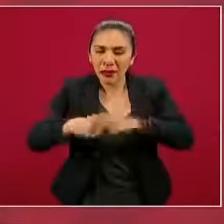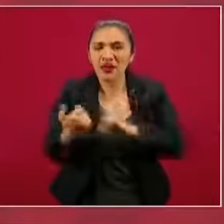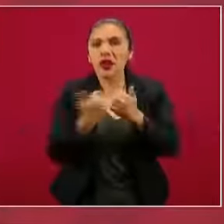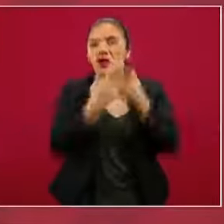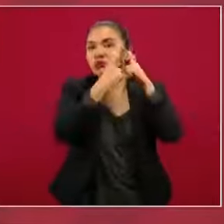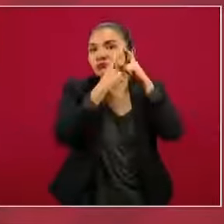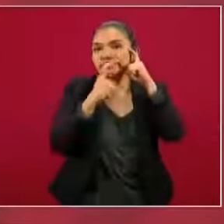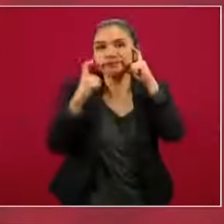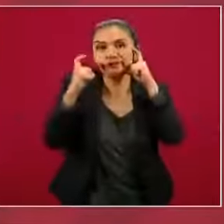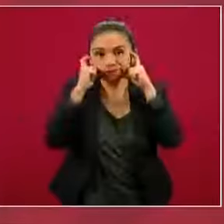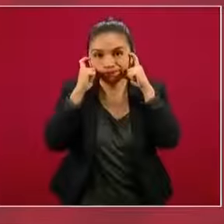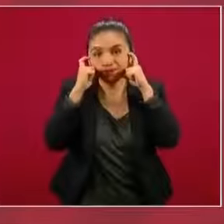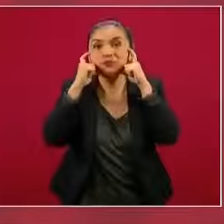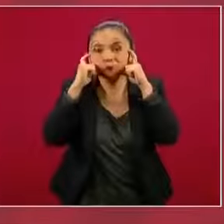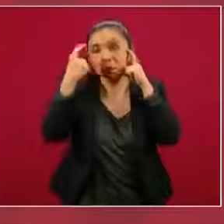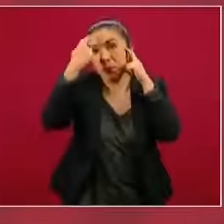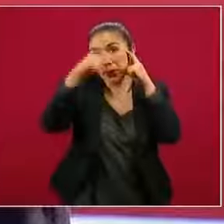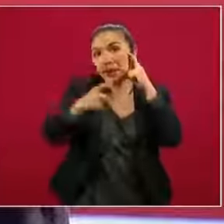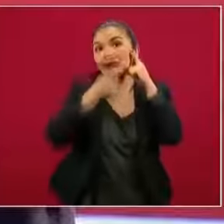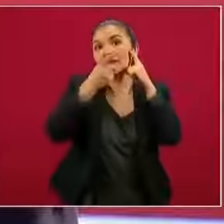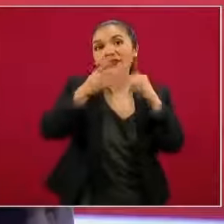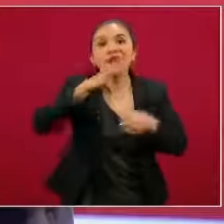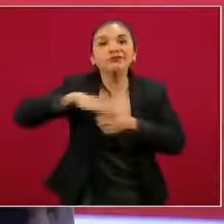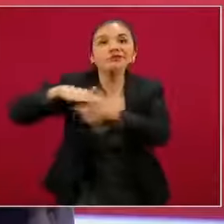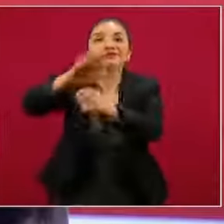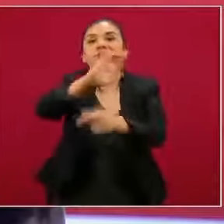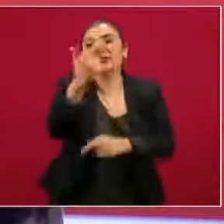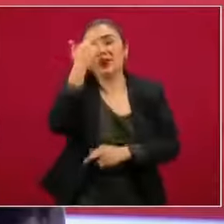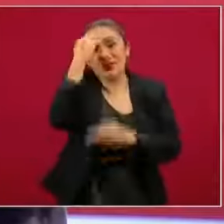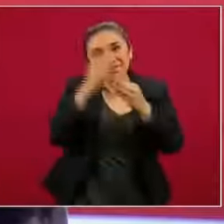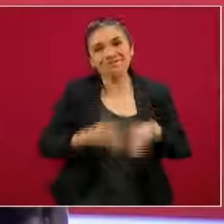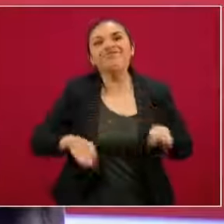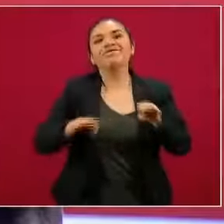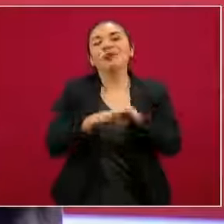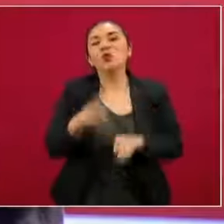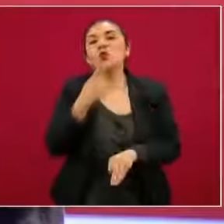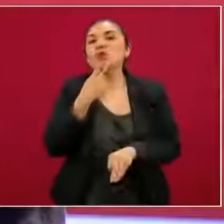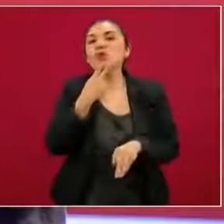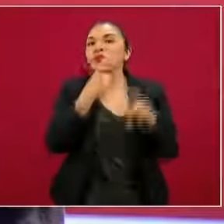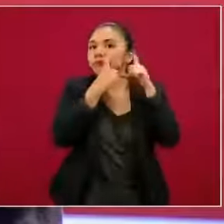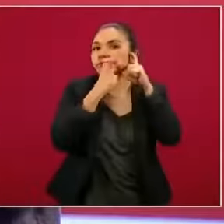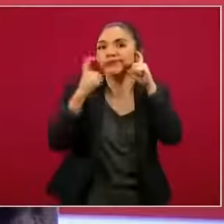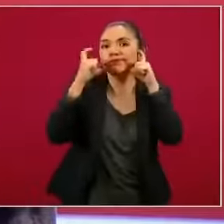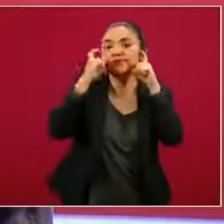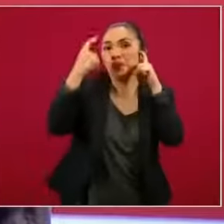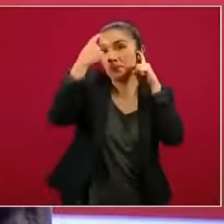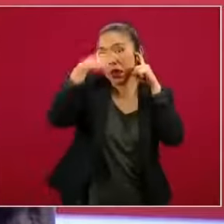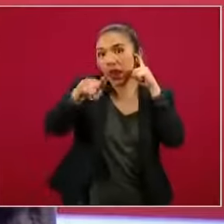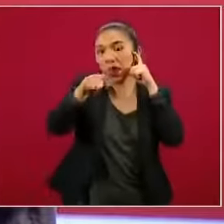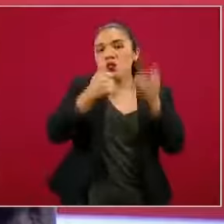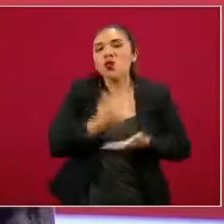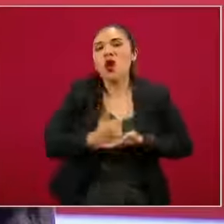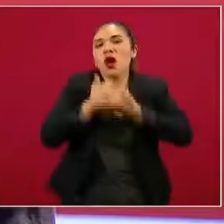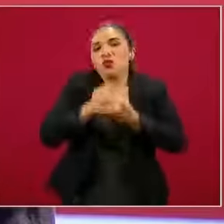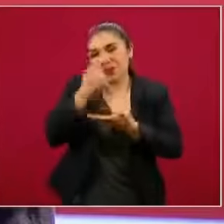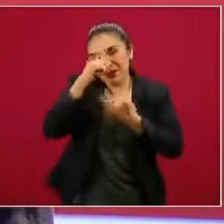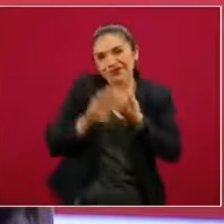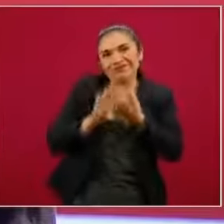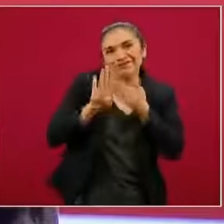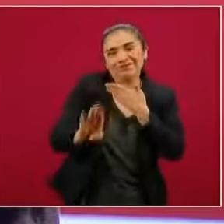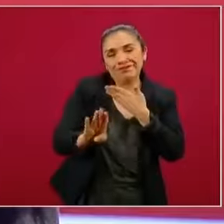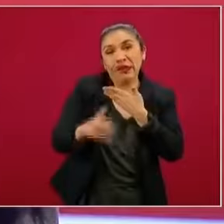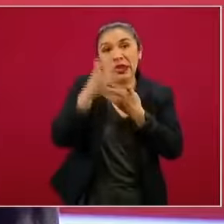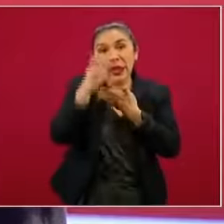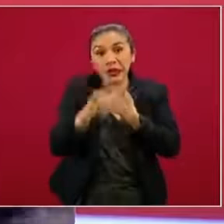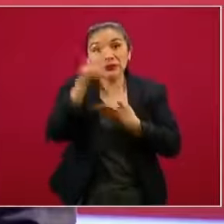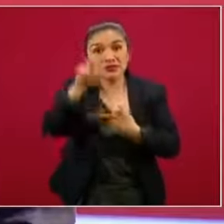cubrebocas puesto para recordarle a la población la importancia del cubrebocas como una medida auxiliar en la prevención, en la medida en